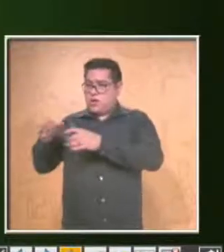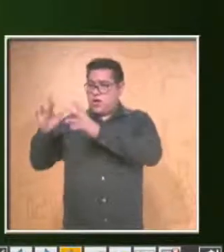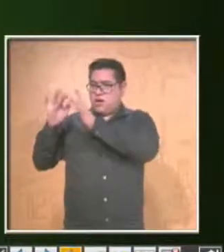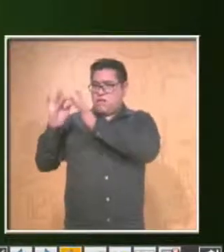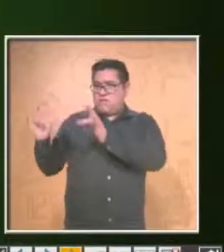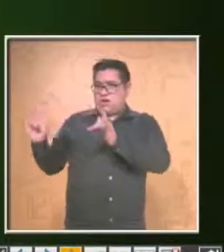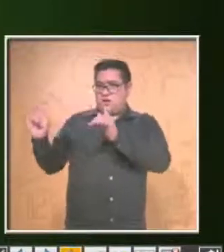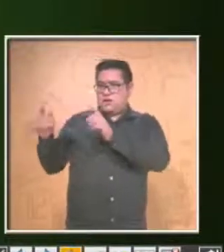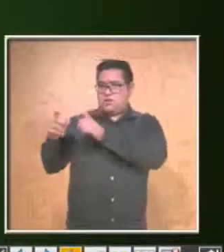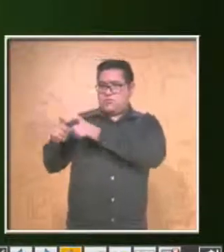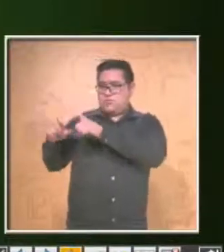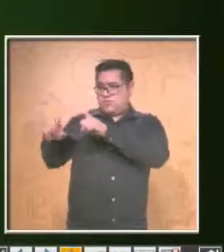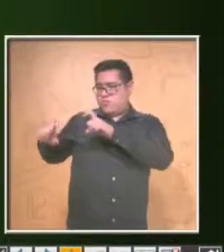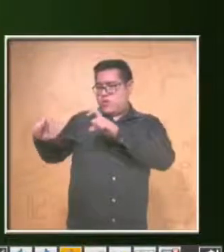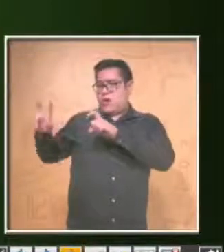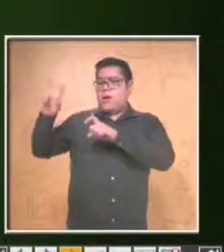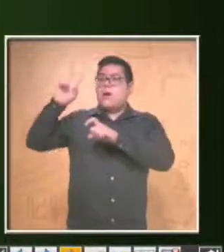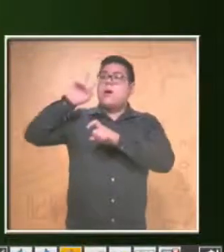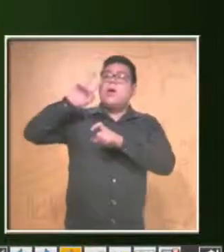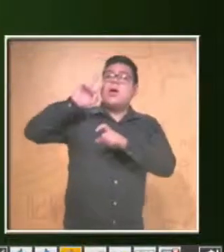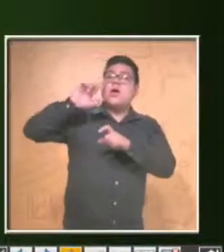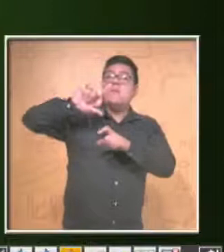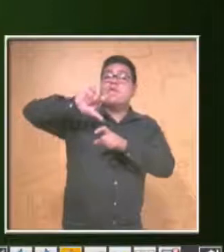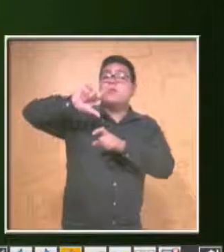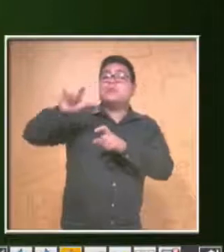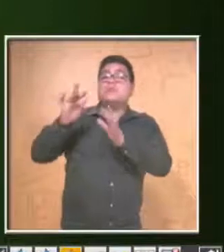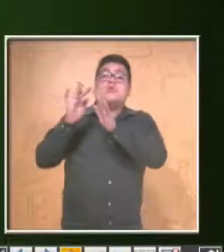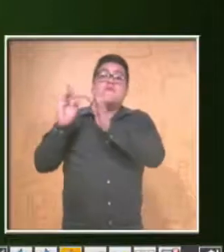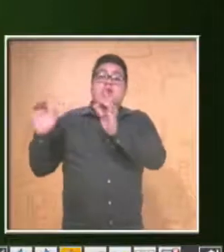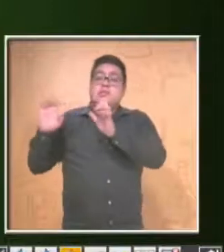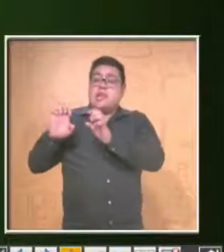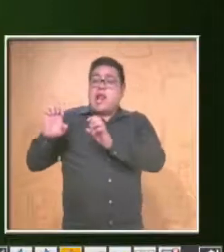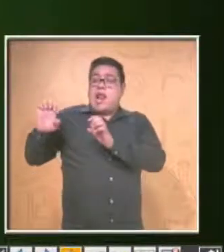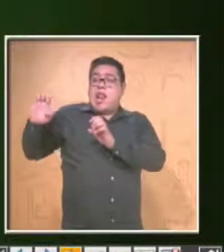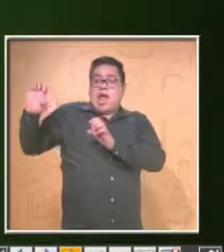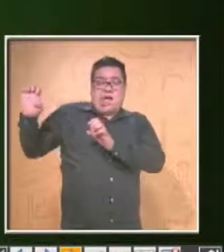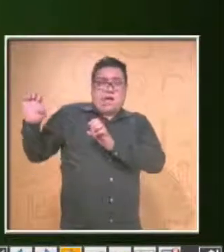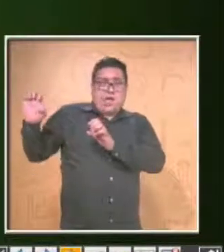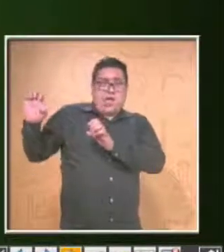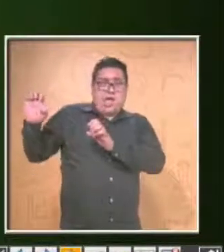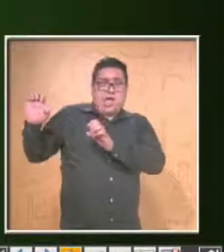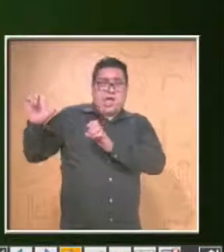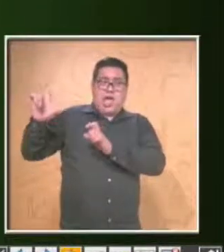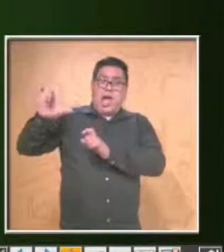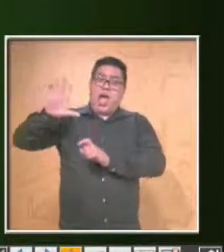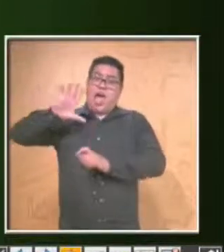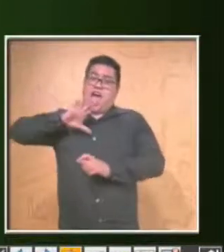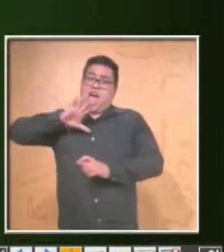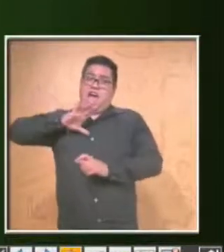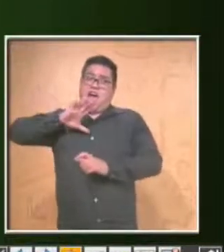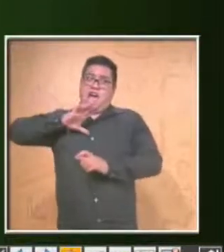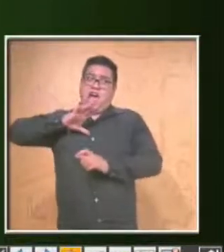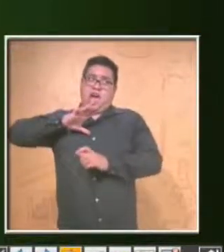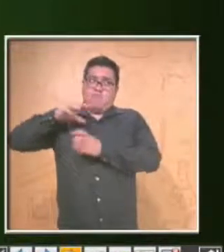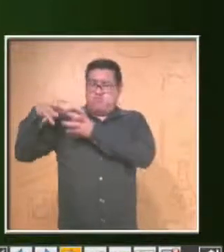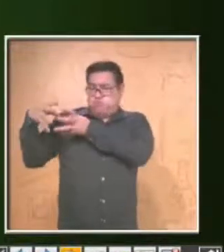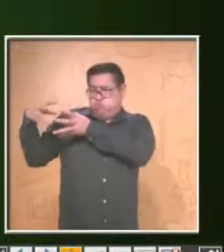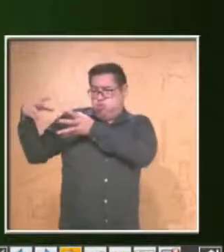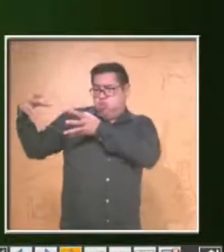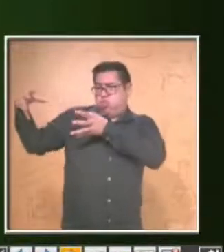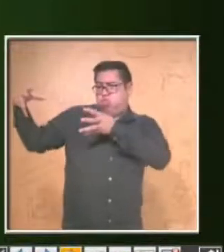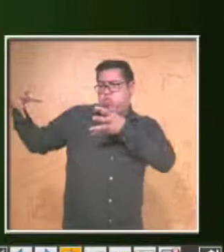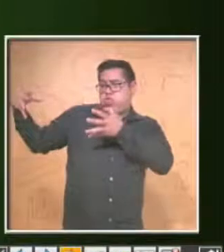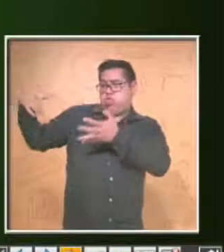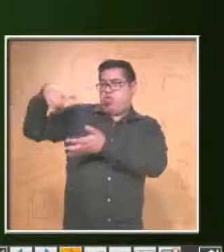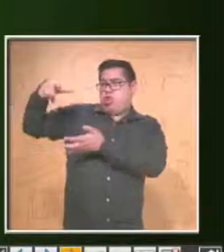enseguida. Nota cómo después de Francia hacia el este aparecen una cantidad enorme de espacios geográficos,